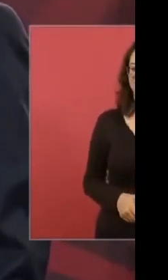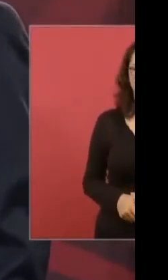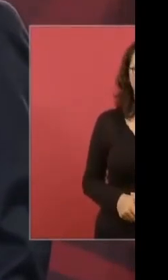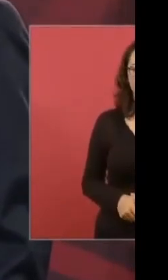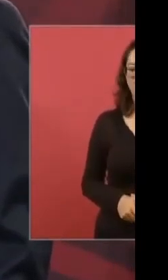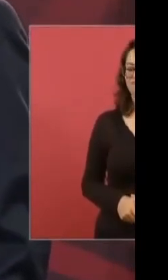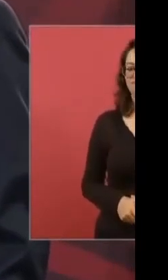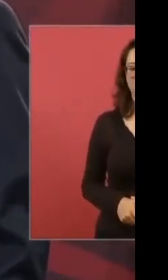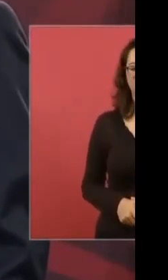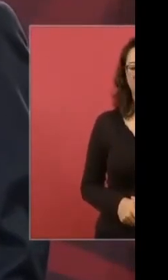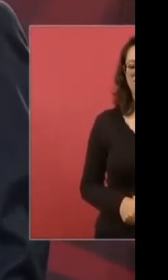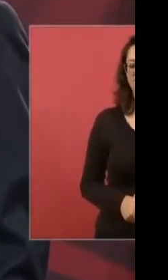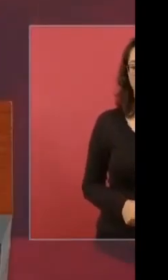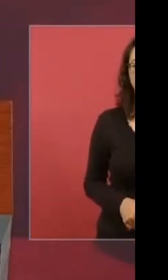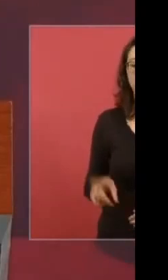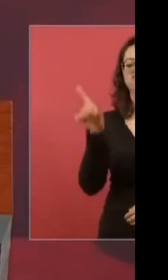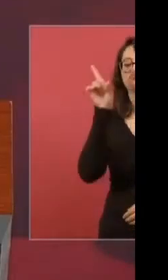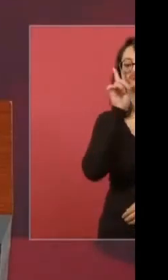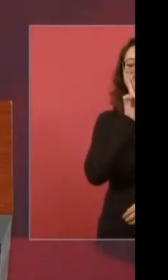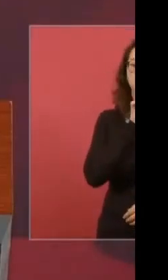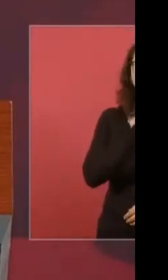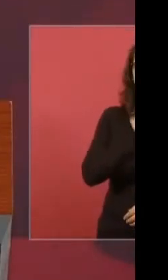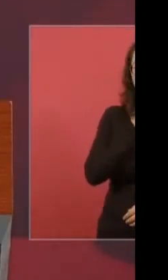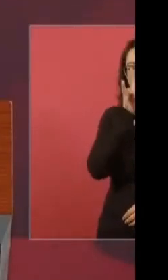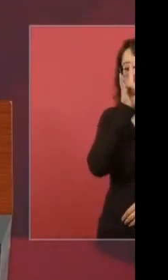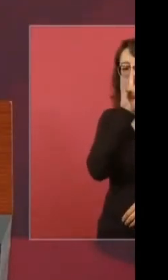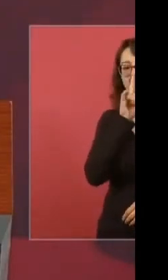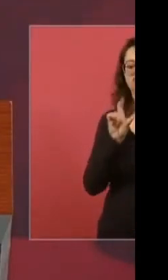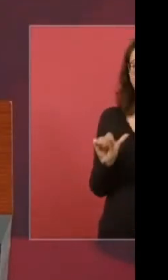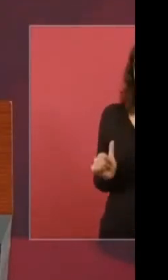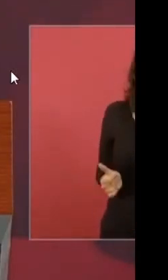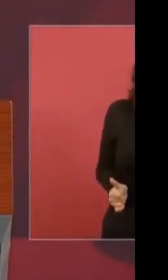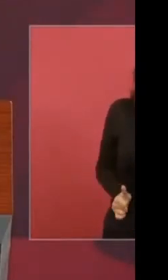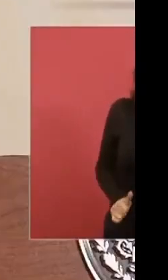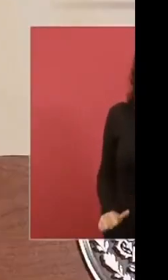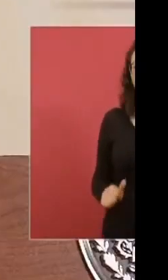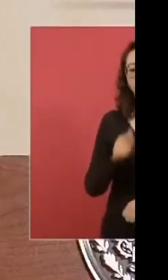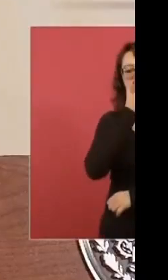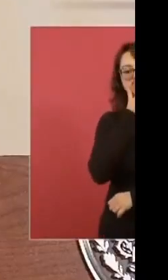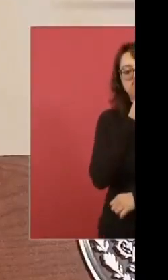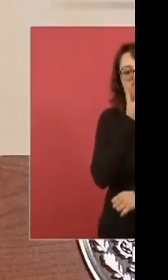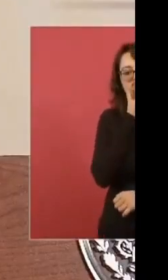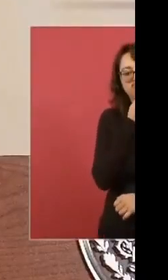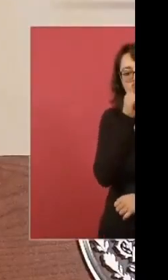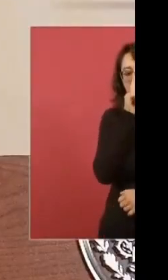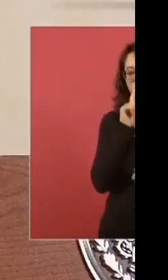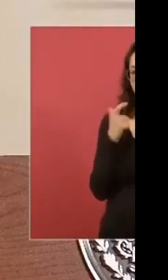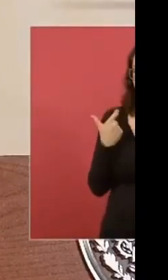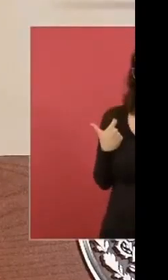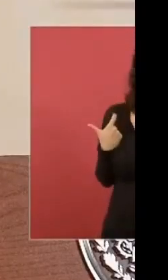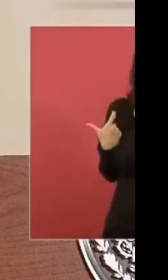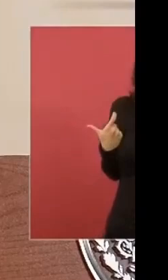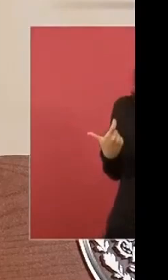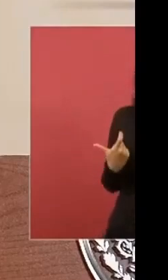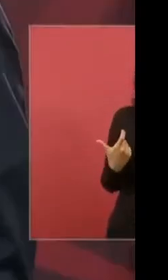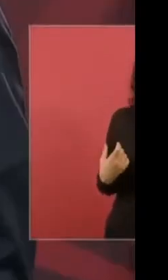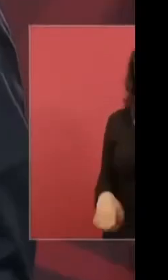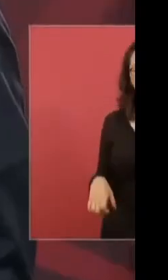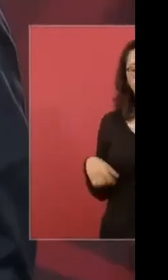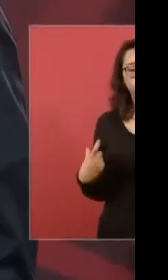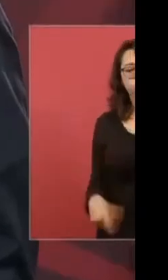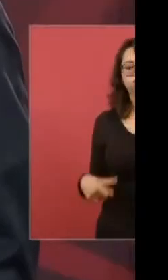es algo que te engrandece como persona pero te lo hacen ver a través de Obtener dinero